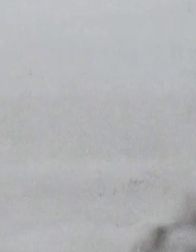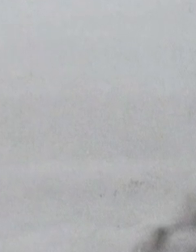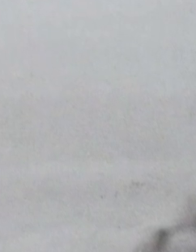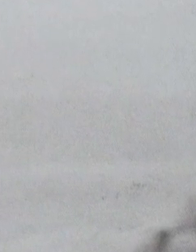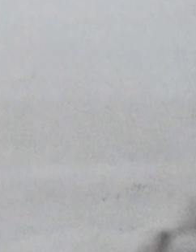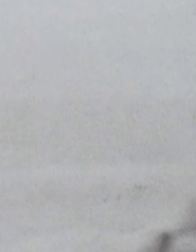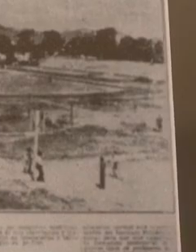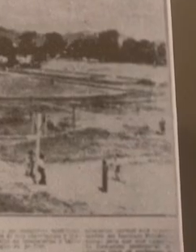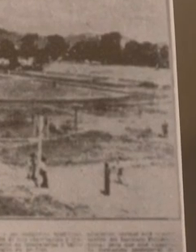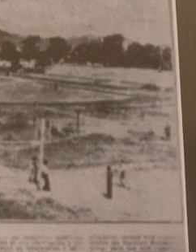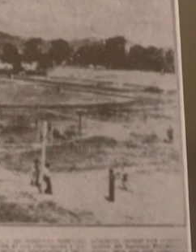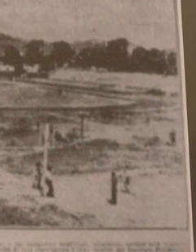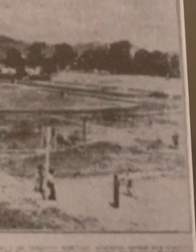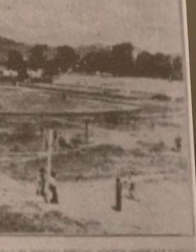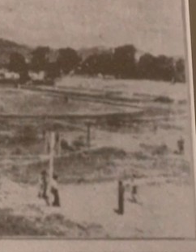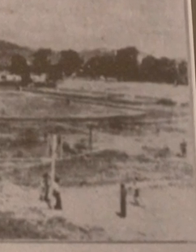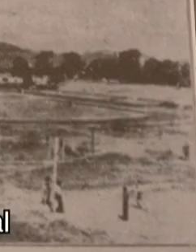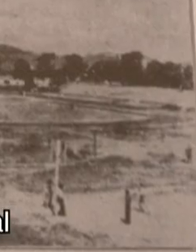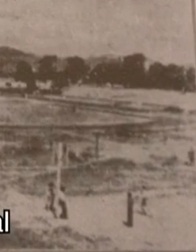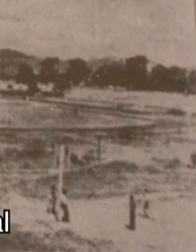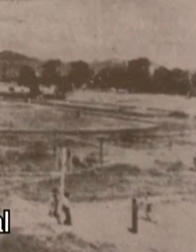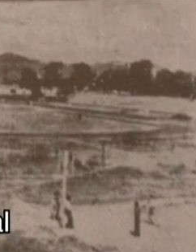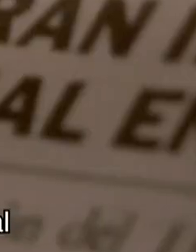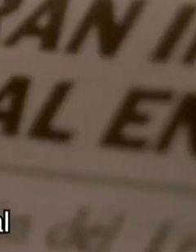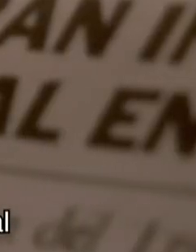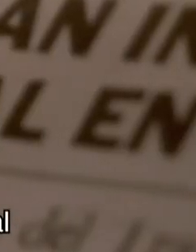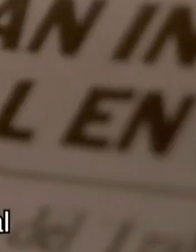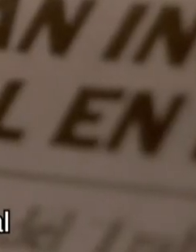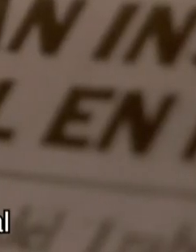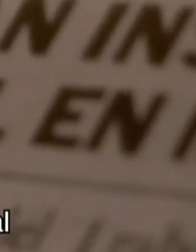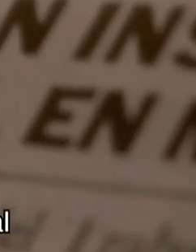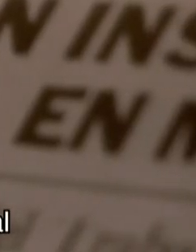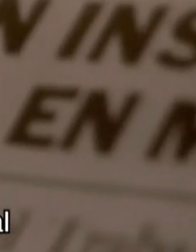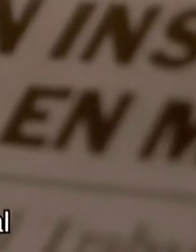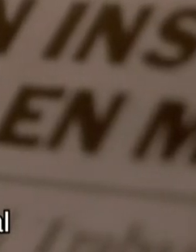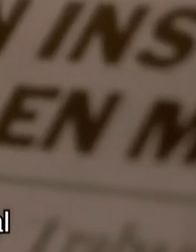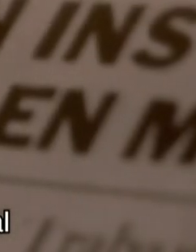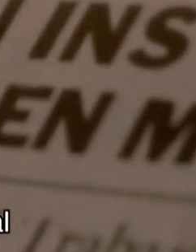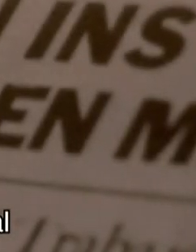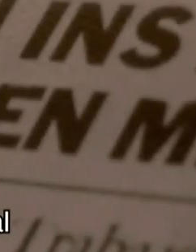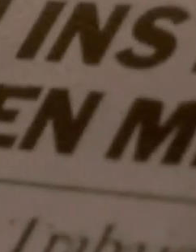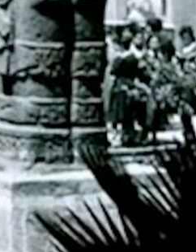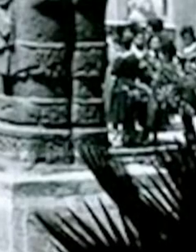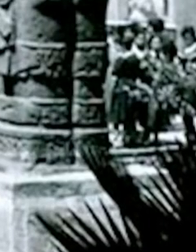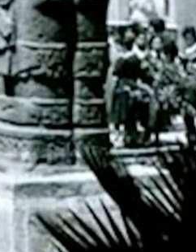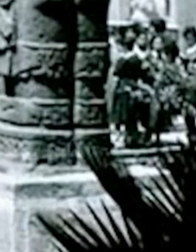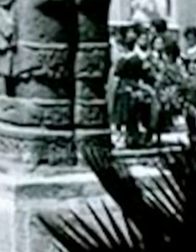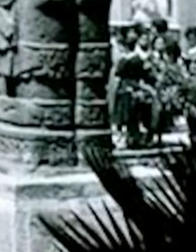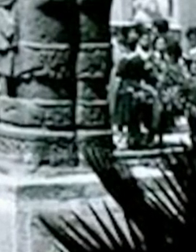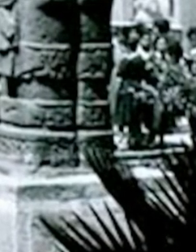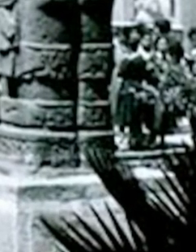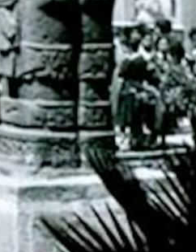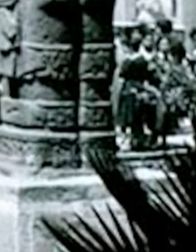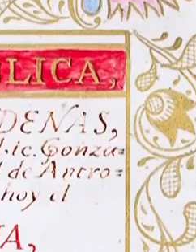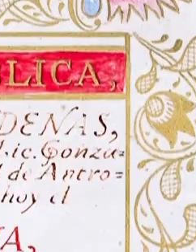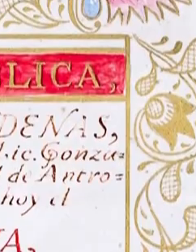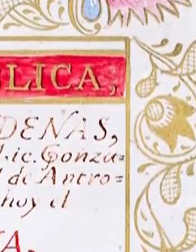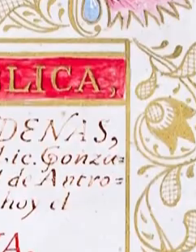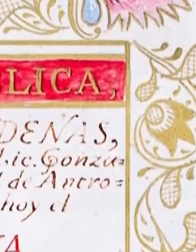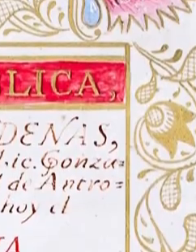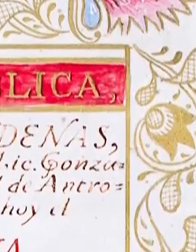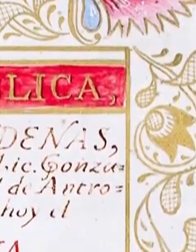creación de escuelas públicas en todo el país. En especial, el Instituto Politécnico Nacional y el Instituto Nacional de